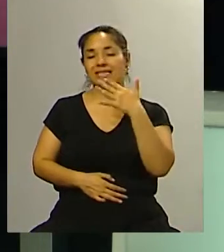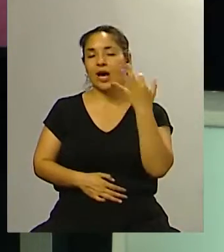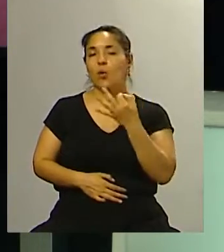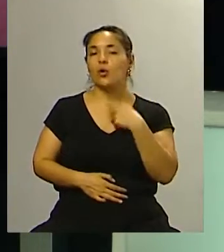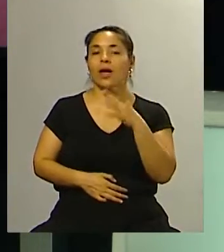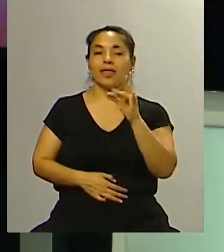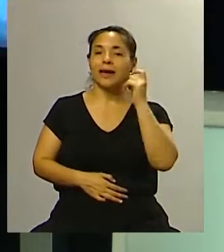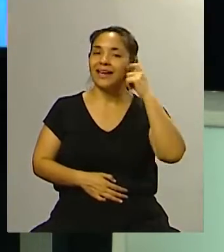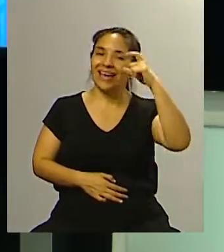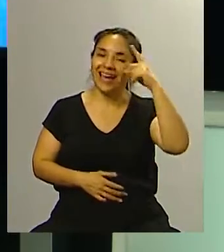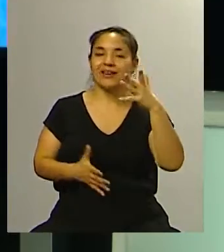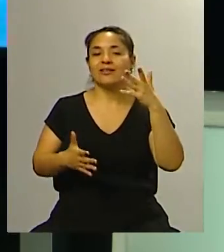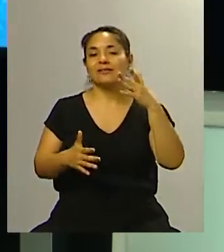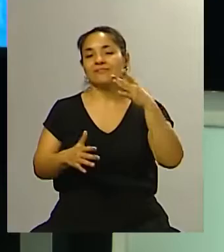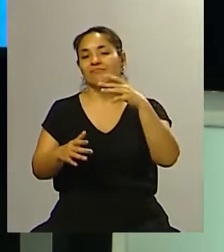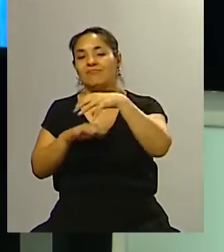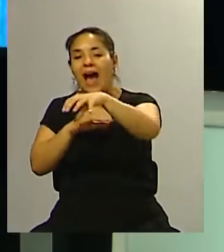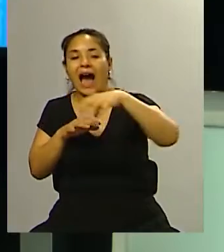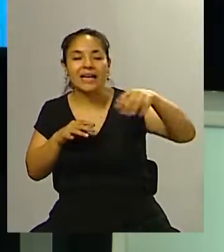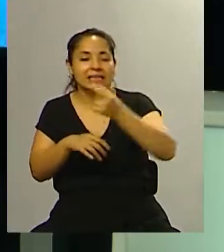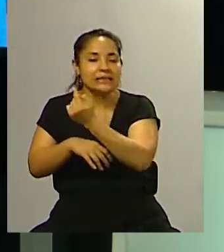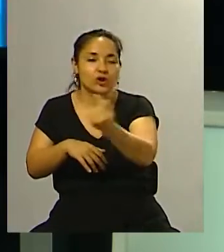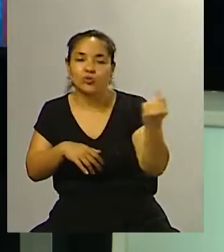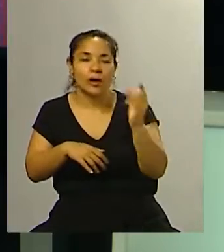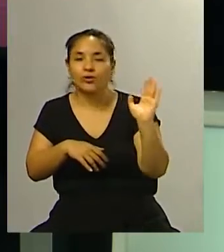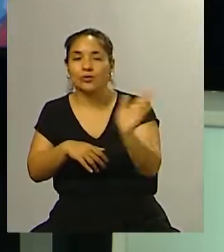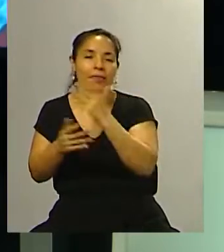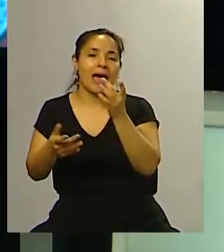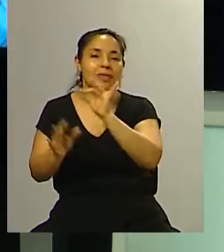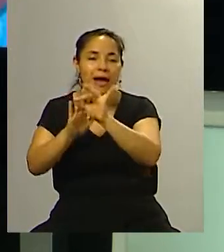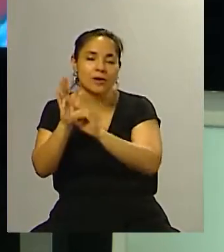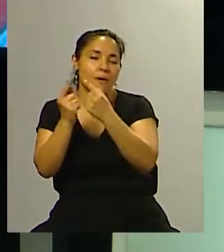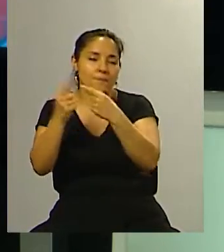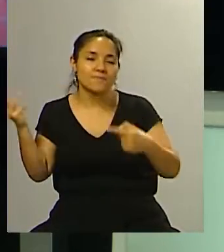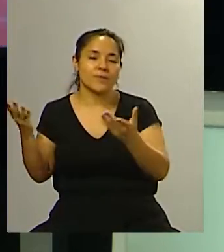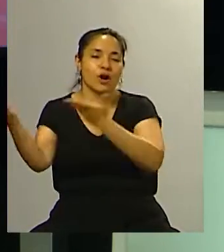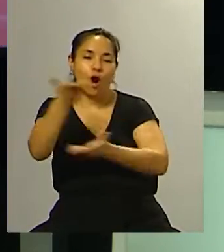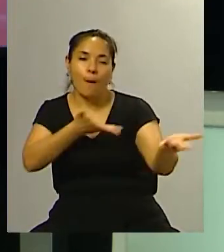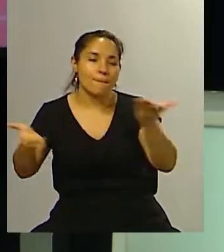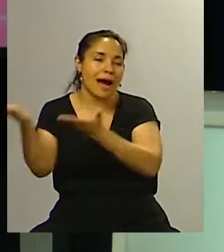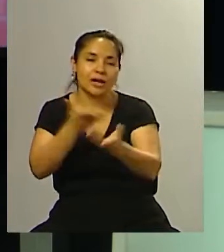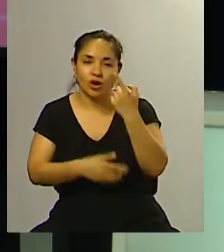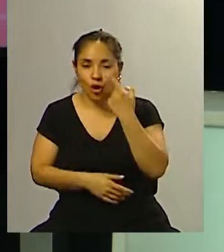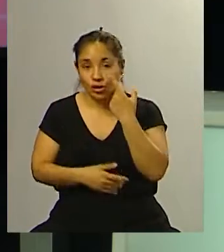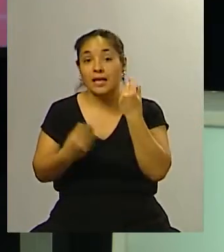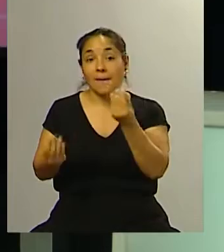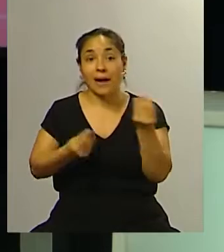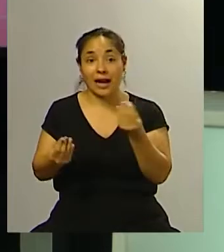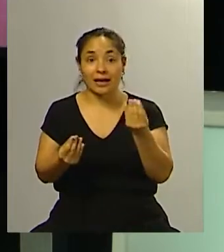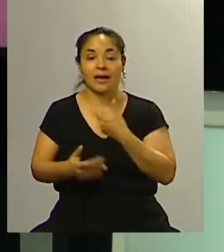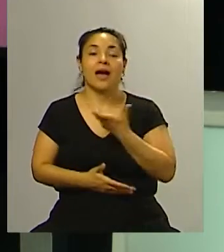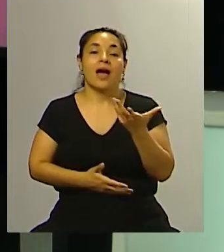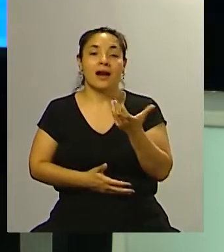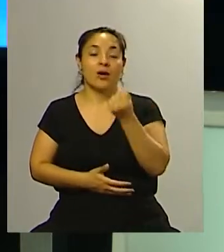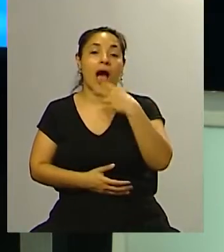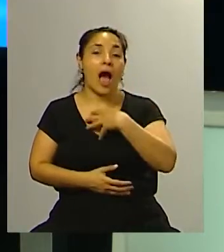datos, información, y tiene que ver también con el esfuerzo que se hace dentro de la cartera educativa de la provincia de Mendoza para tratar de recuperar por ahí a